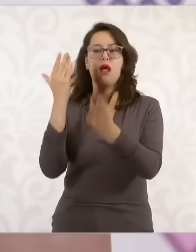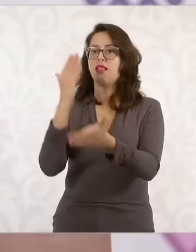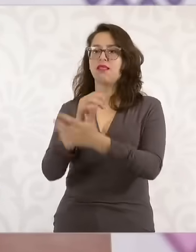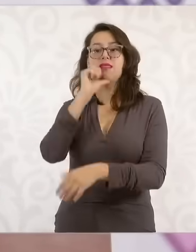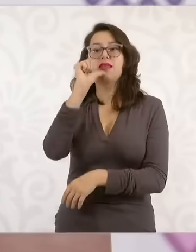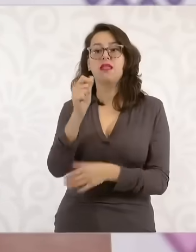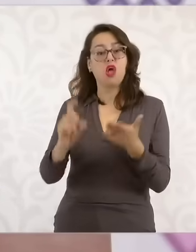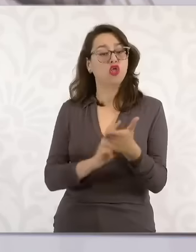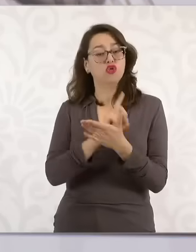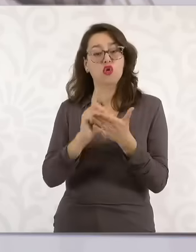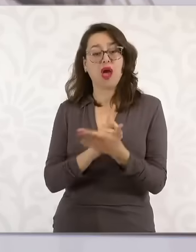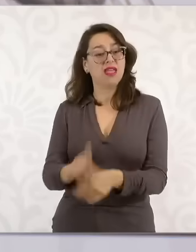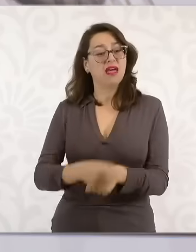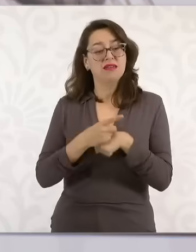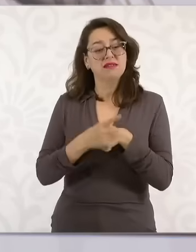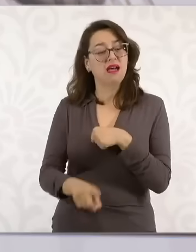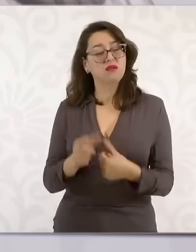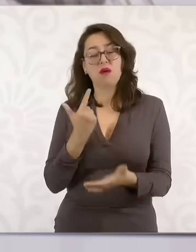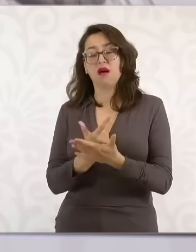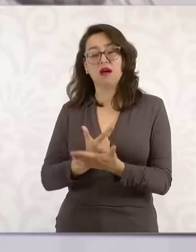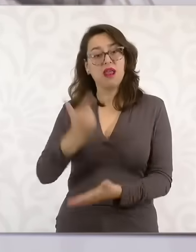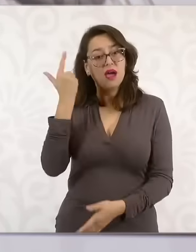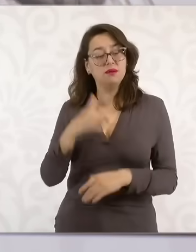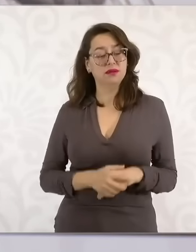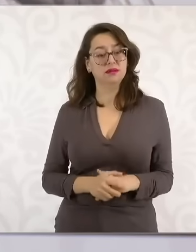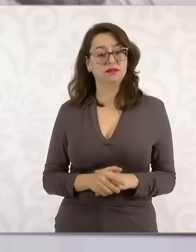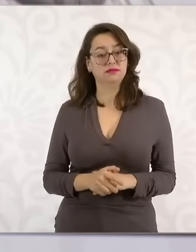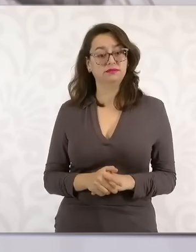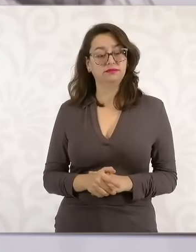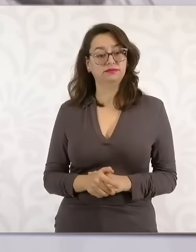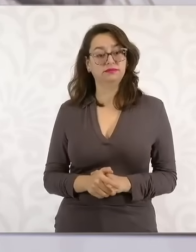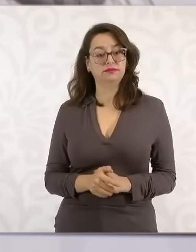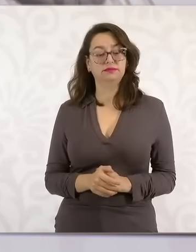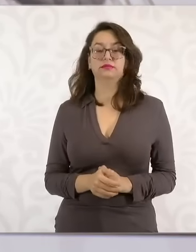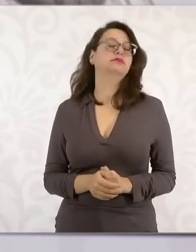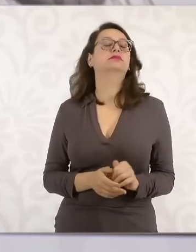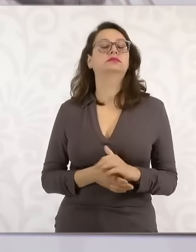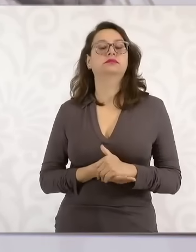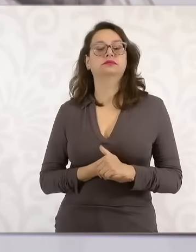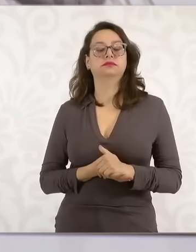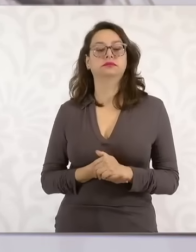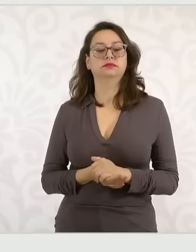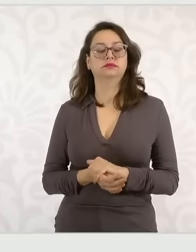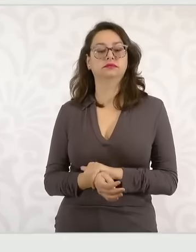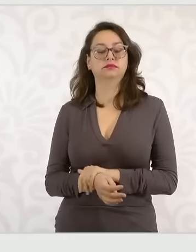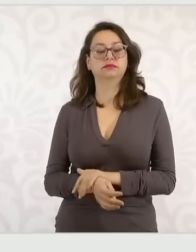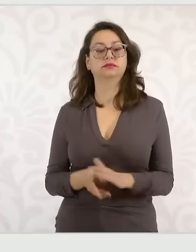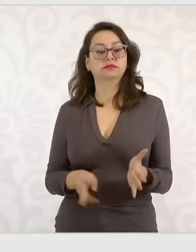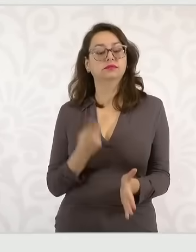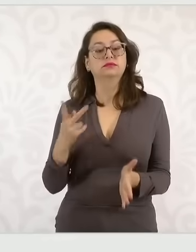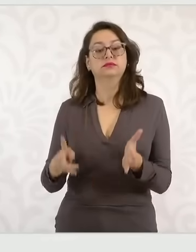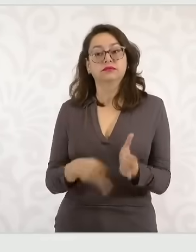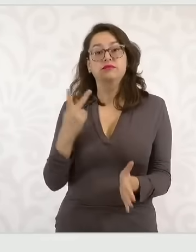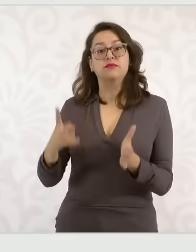Son drogas que tienen efectos muy, muy graves. Ahora, como lo hemos dicho en muchas ocasiones, Estados